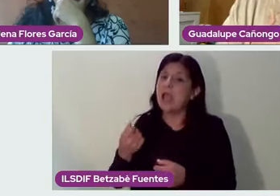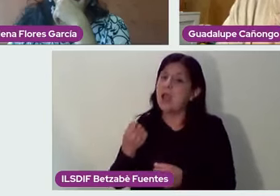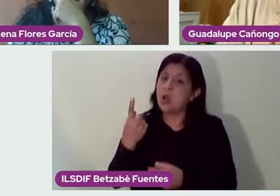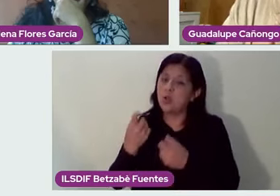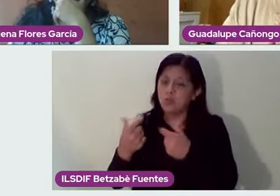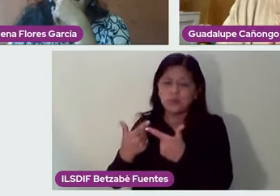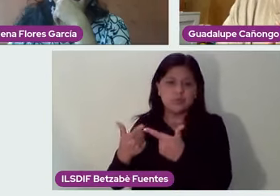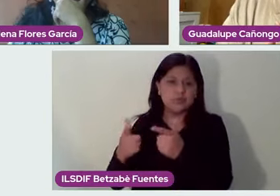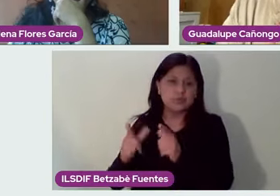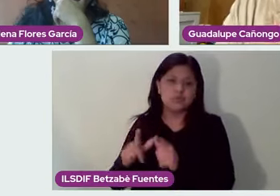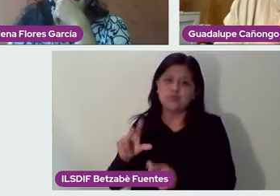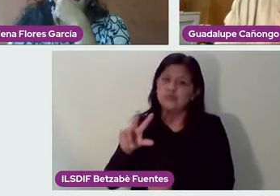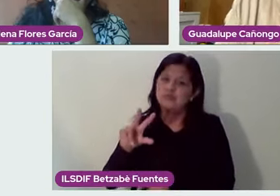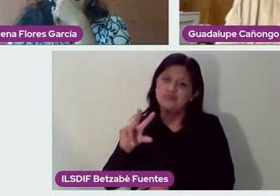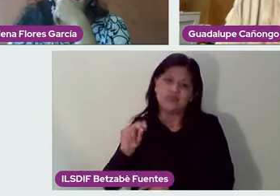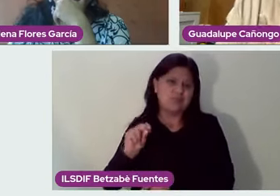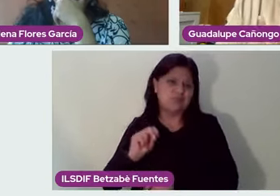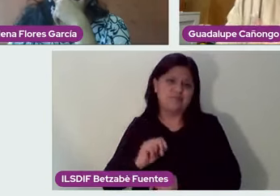pues,